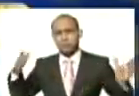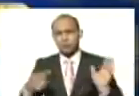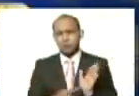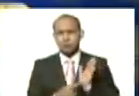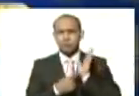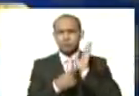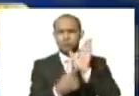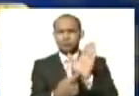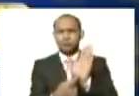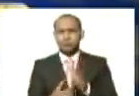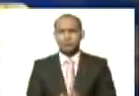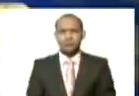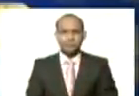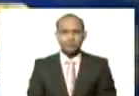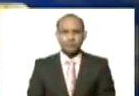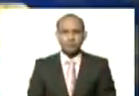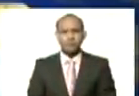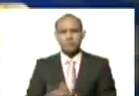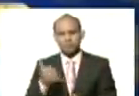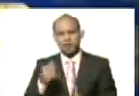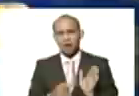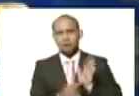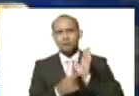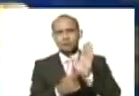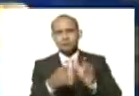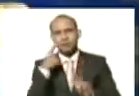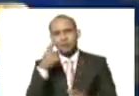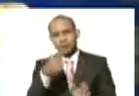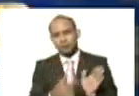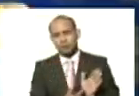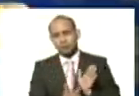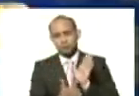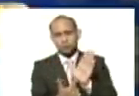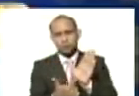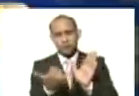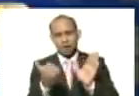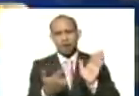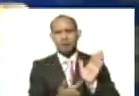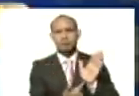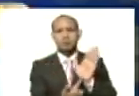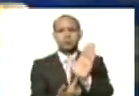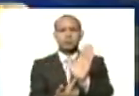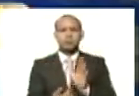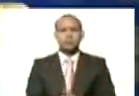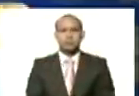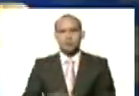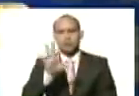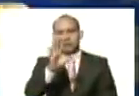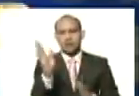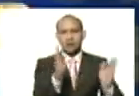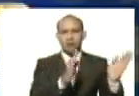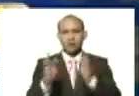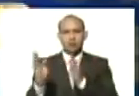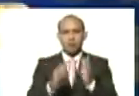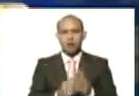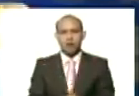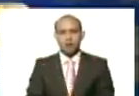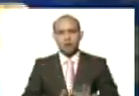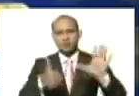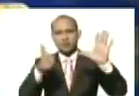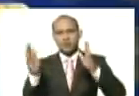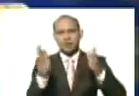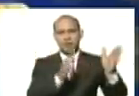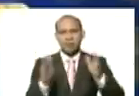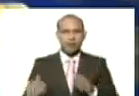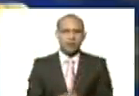gustan señales, denme una señal, ahí va tu señal. Ahí va tu señal, 5 de marzo, ahí va tu señal, 6 de marzo, ahí va